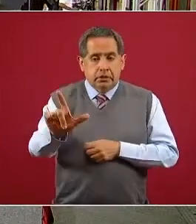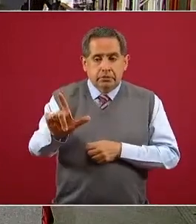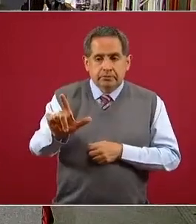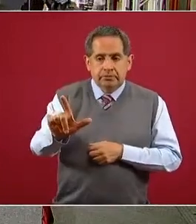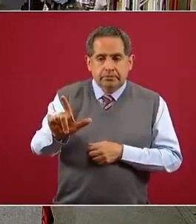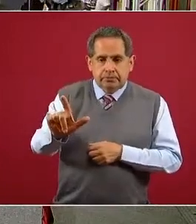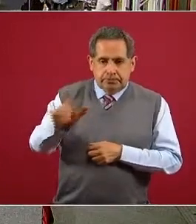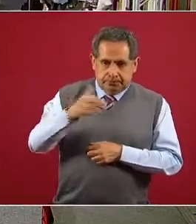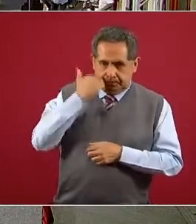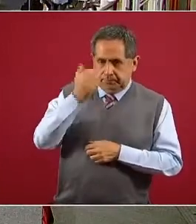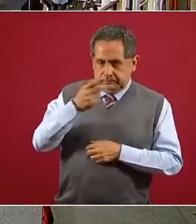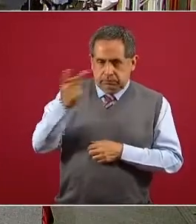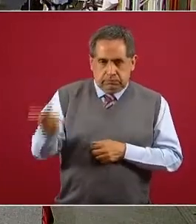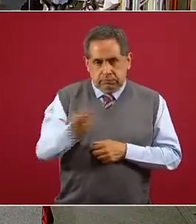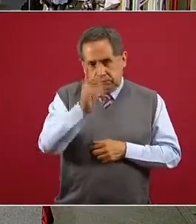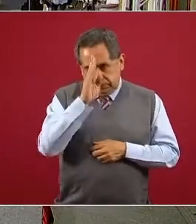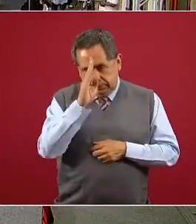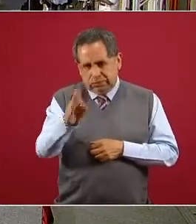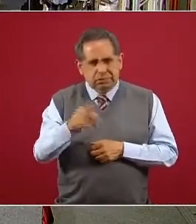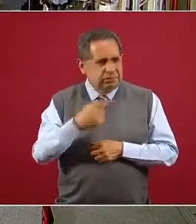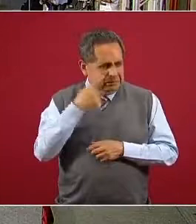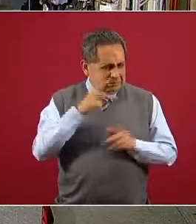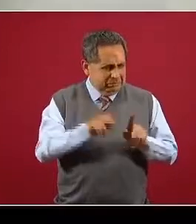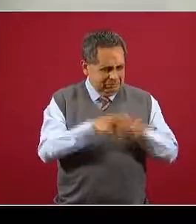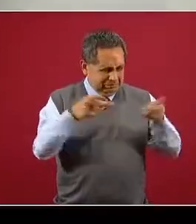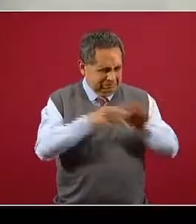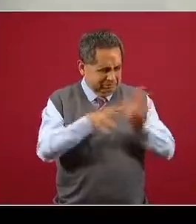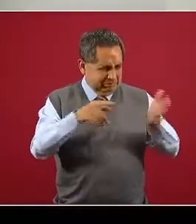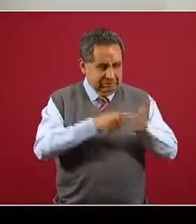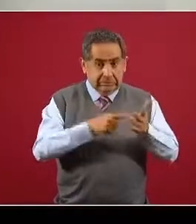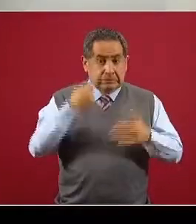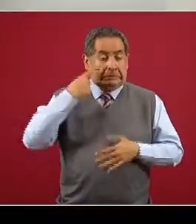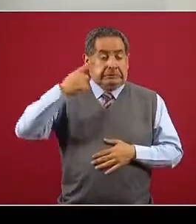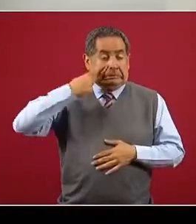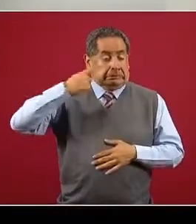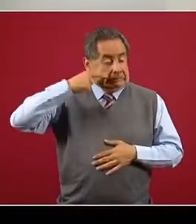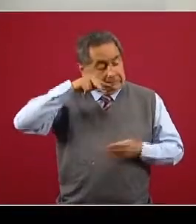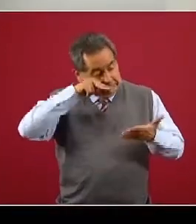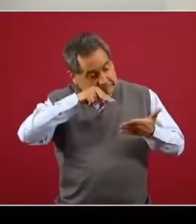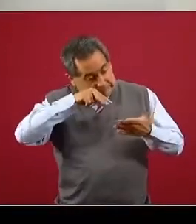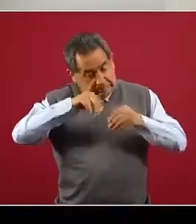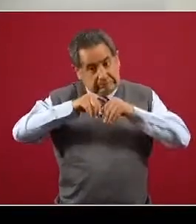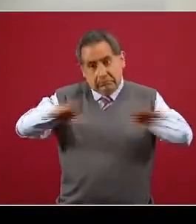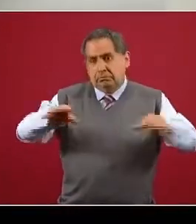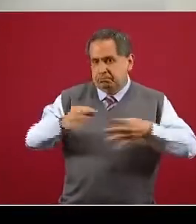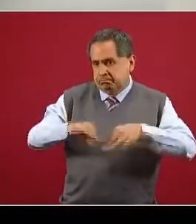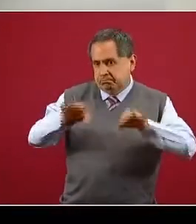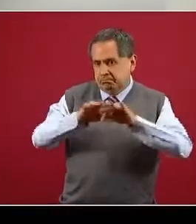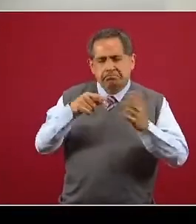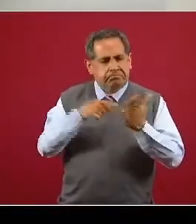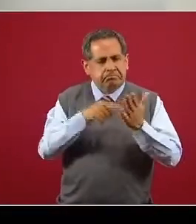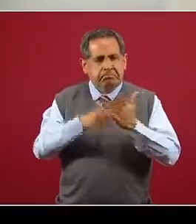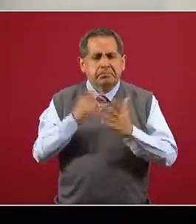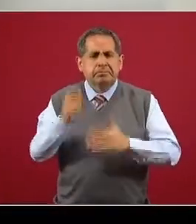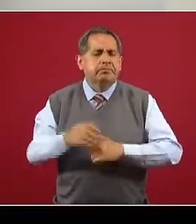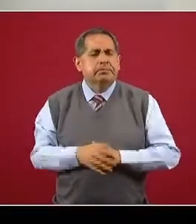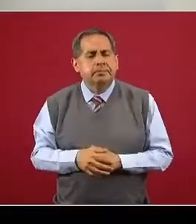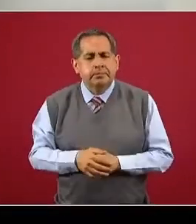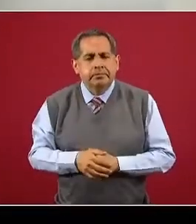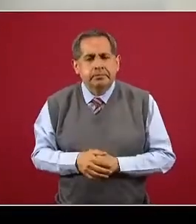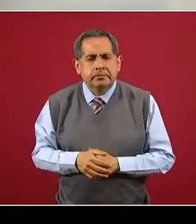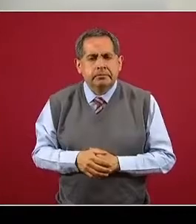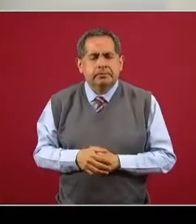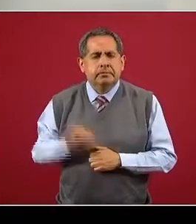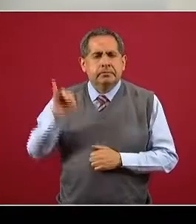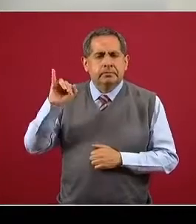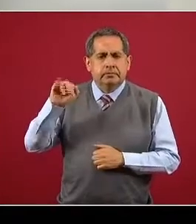quisiera hacer una pregunta de una nota que viene saliendo y hoy con mayor importancia. El